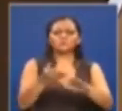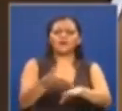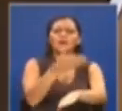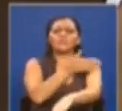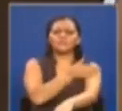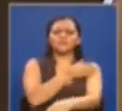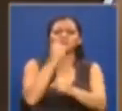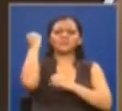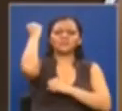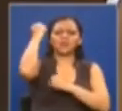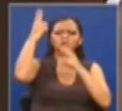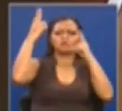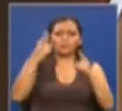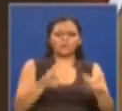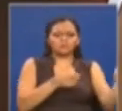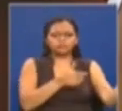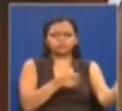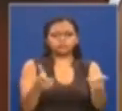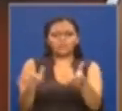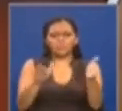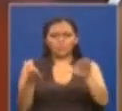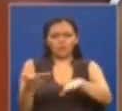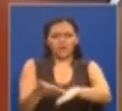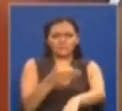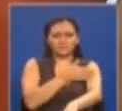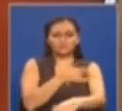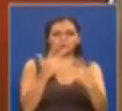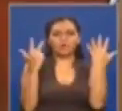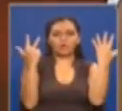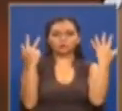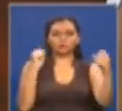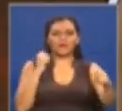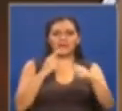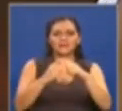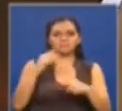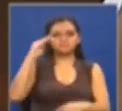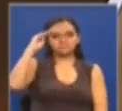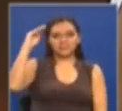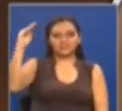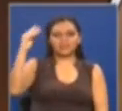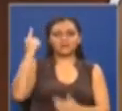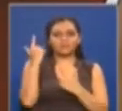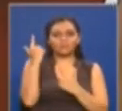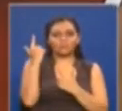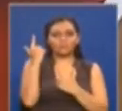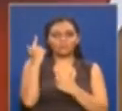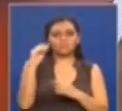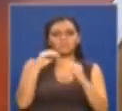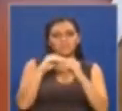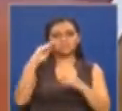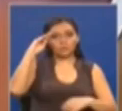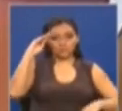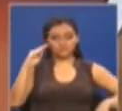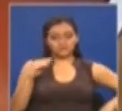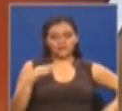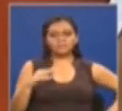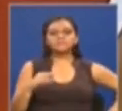lesa humanidad que se sigue contra 8 exoficiales de las Fuerzas Armadas y de la Policía.